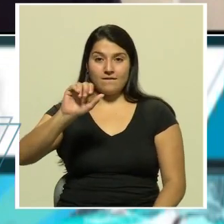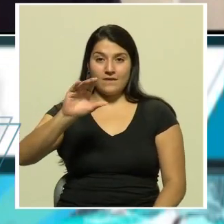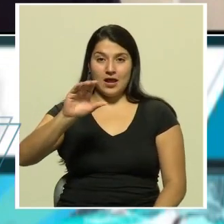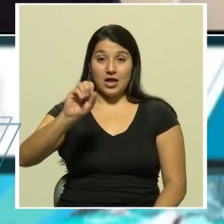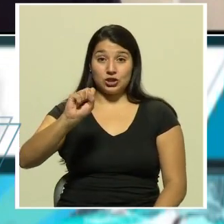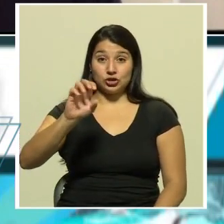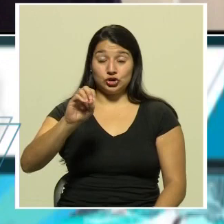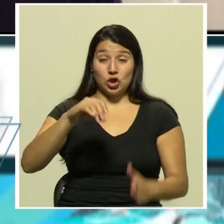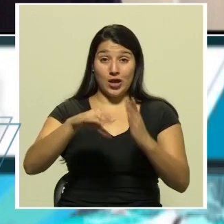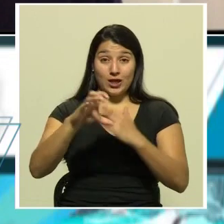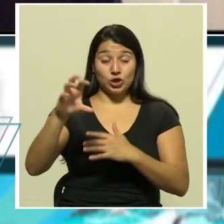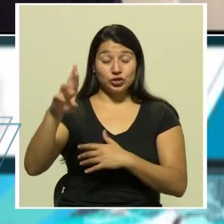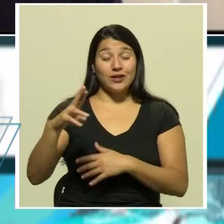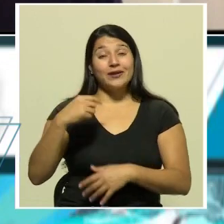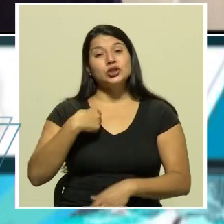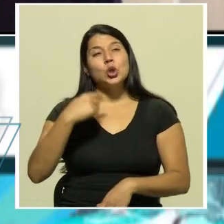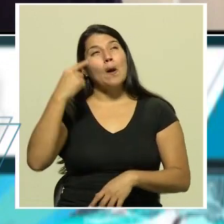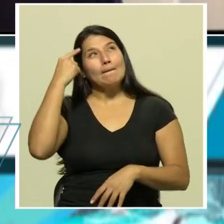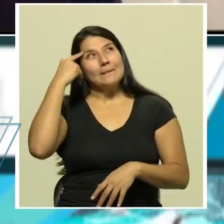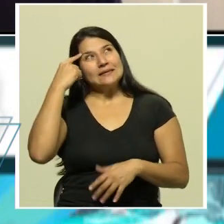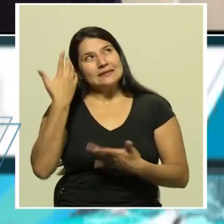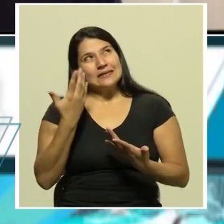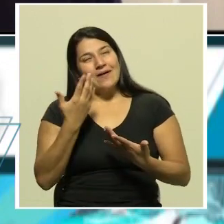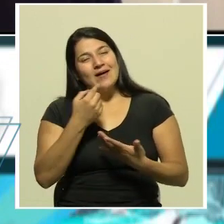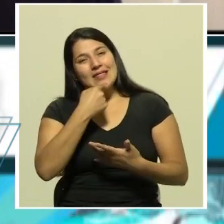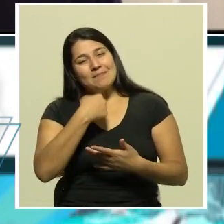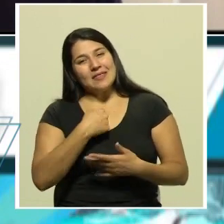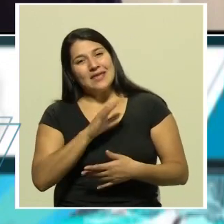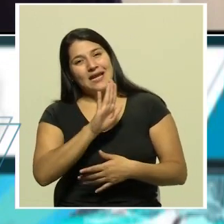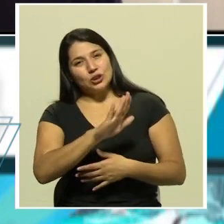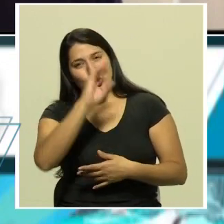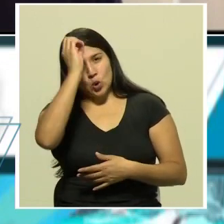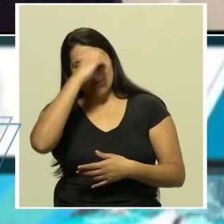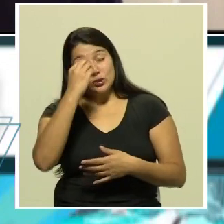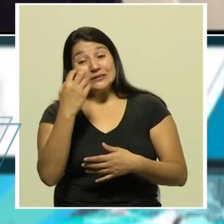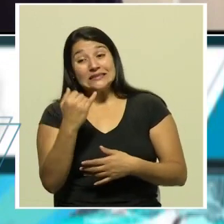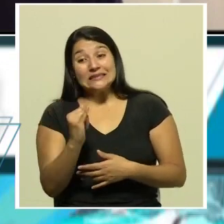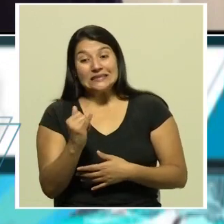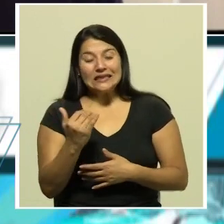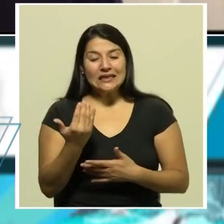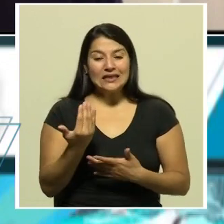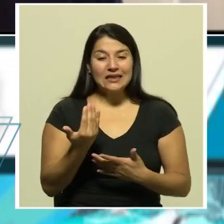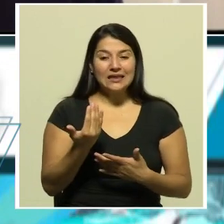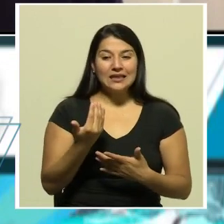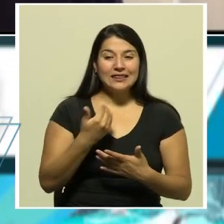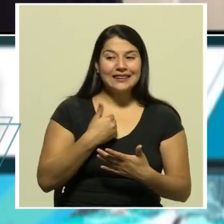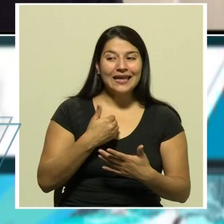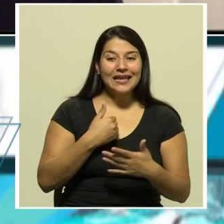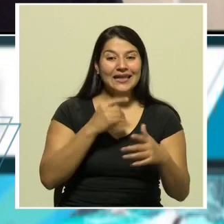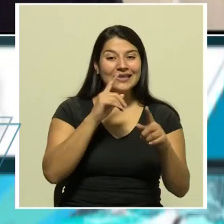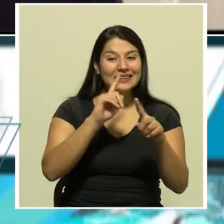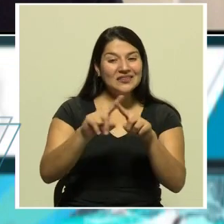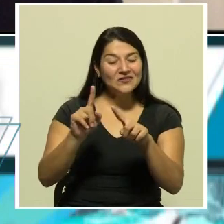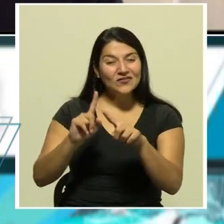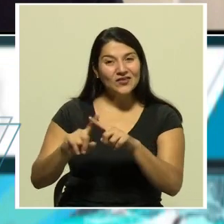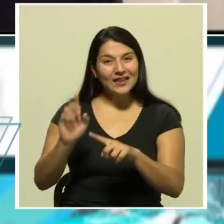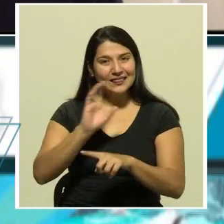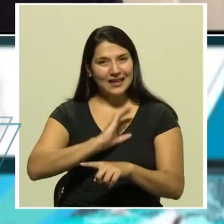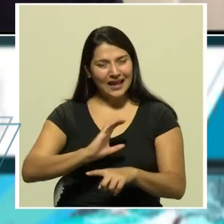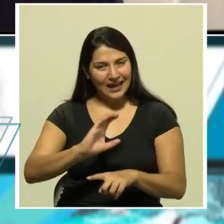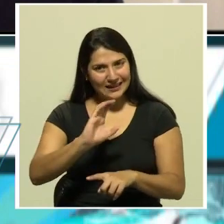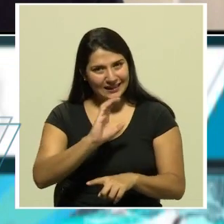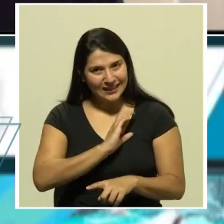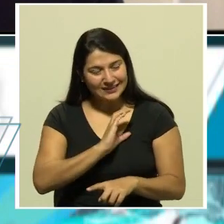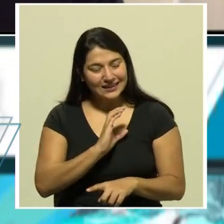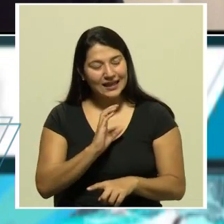en pedirle su reflexión sobre si hay un estilo o una serie de características que uno